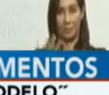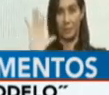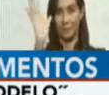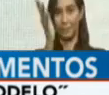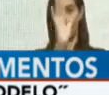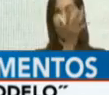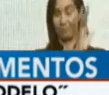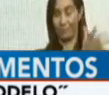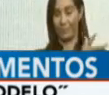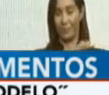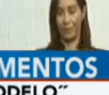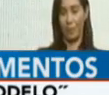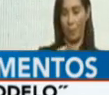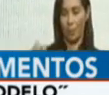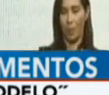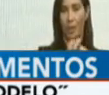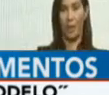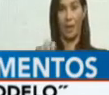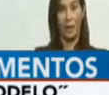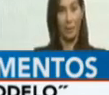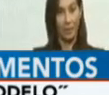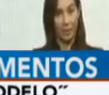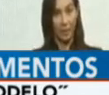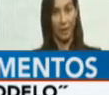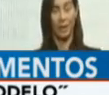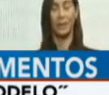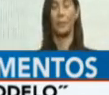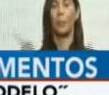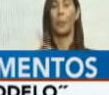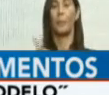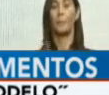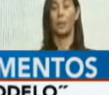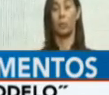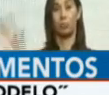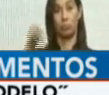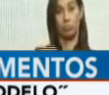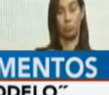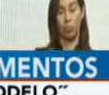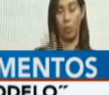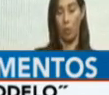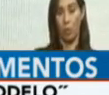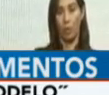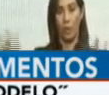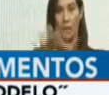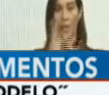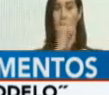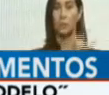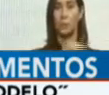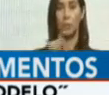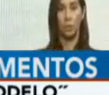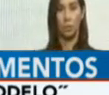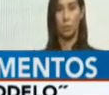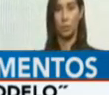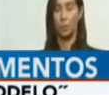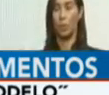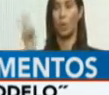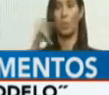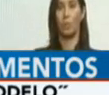sobre 15.784 metros, donde también se incluye un área institucional de